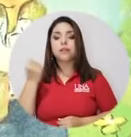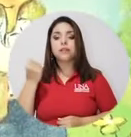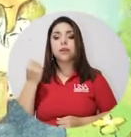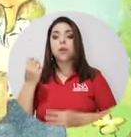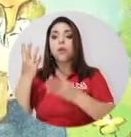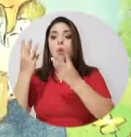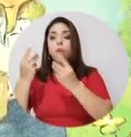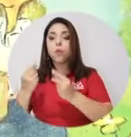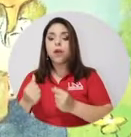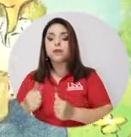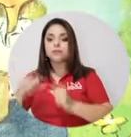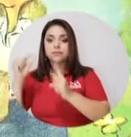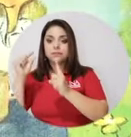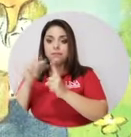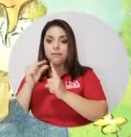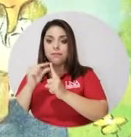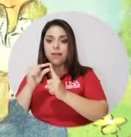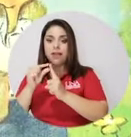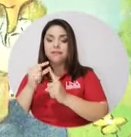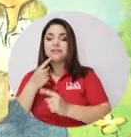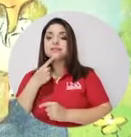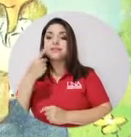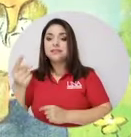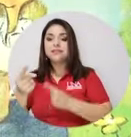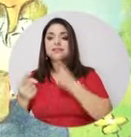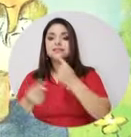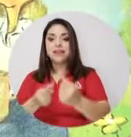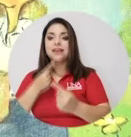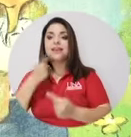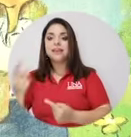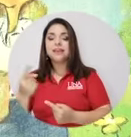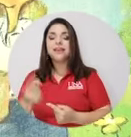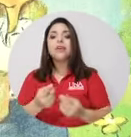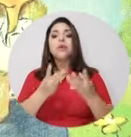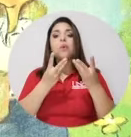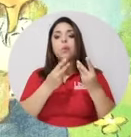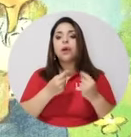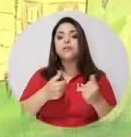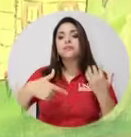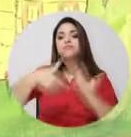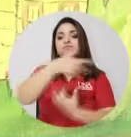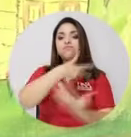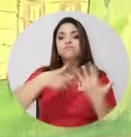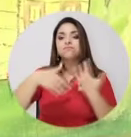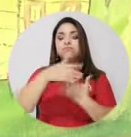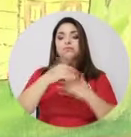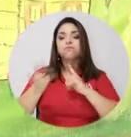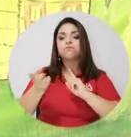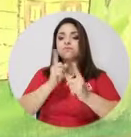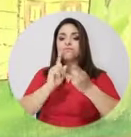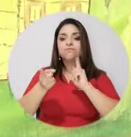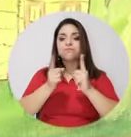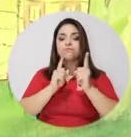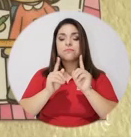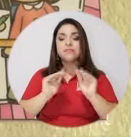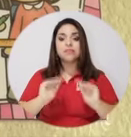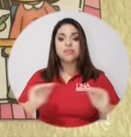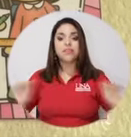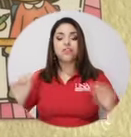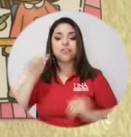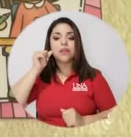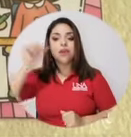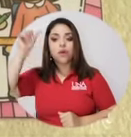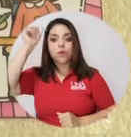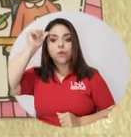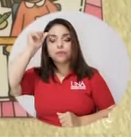muy fuerte entre la cantidad de palabras que se dicen y la cantidad de interacciones que hay a nivel